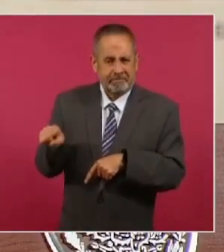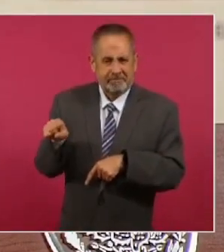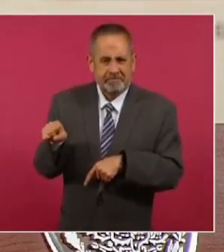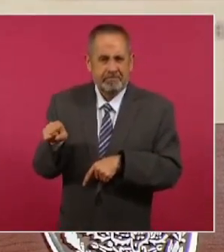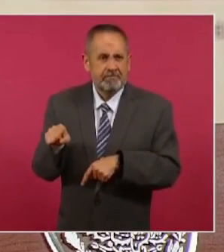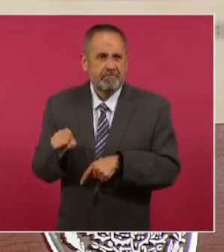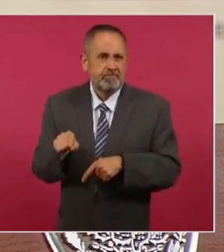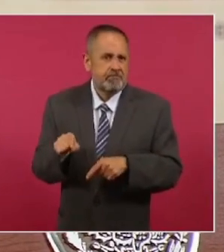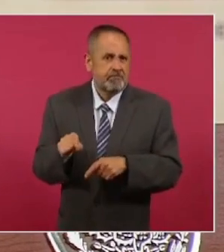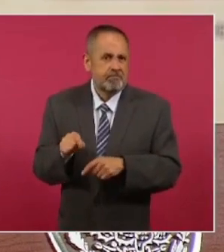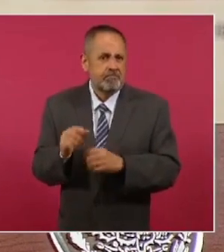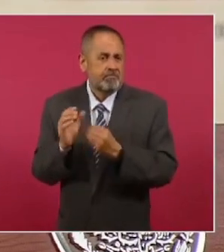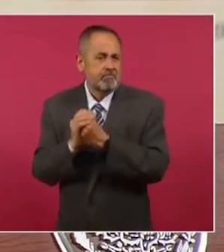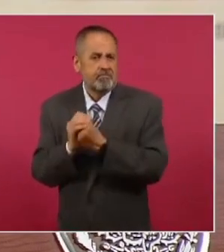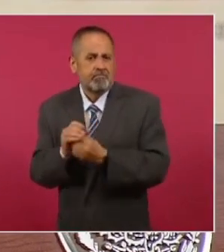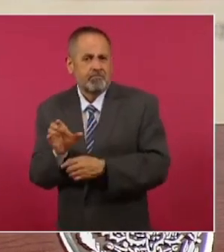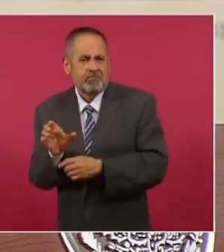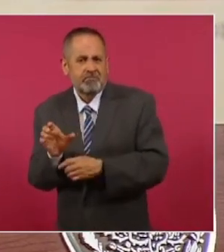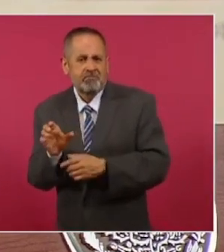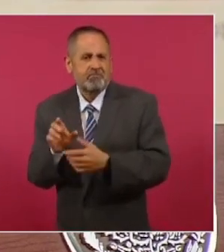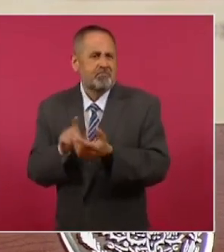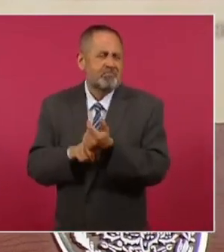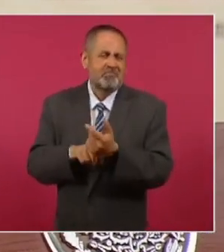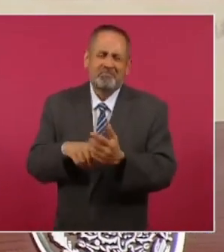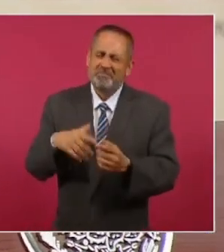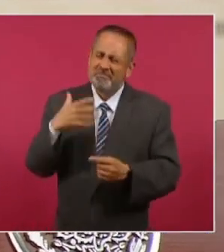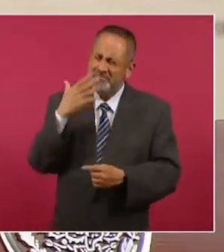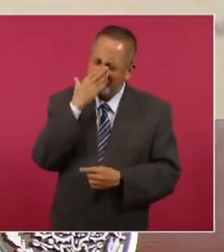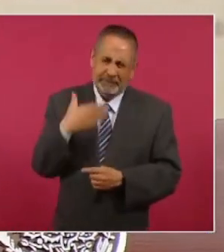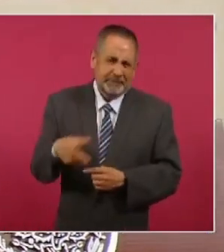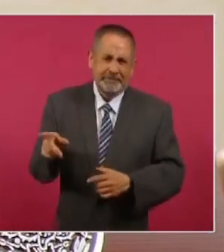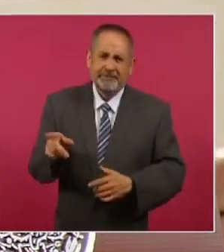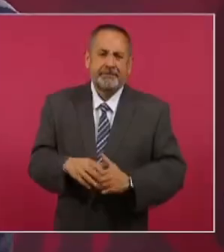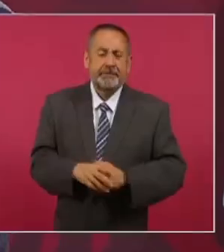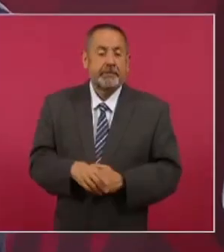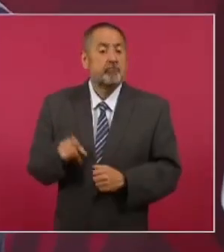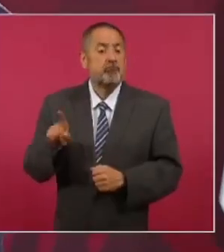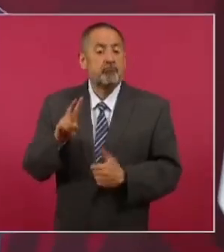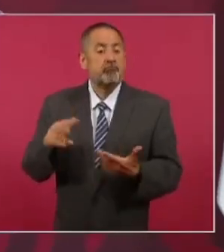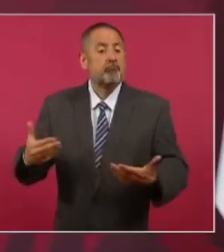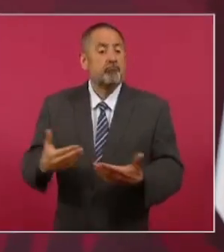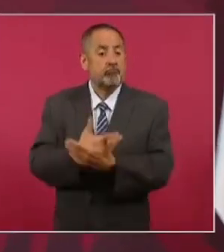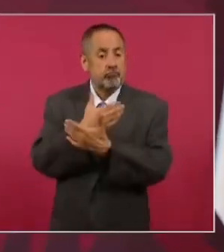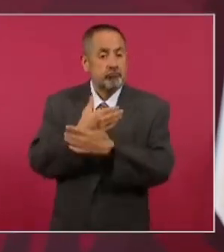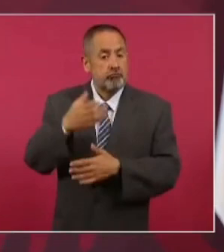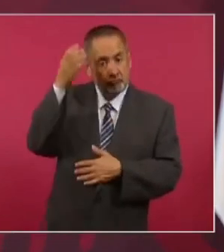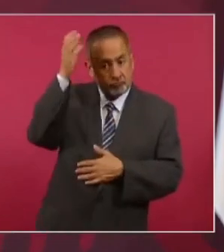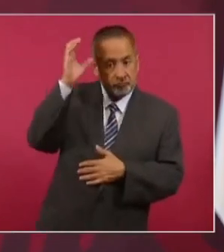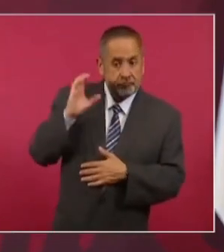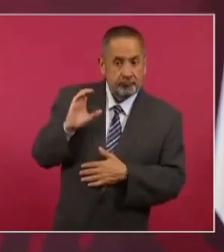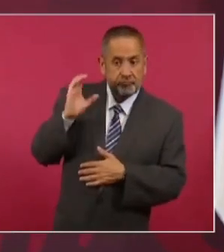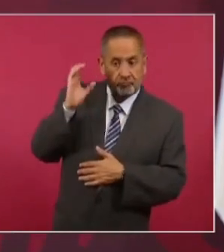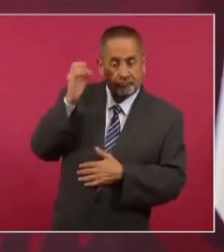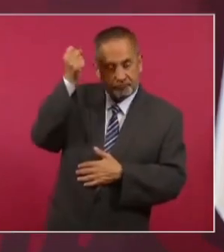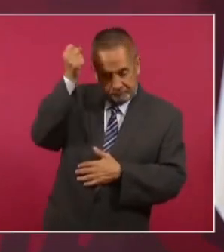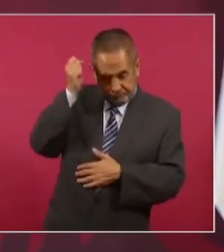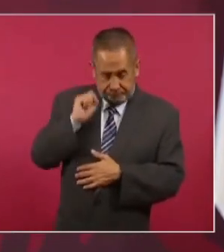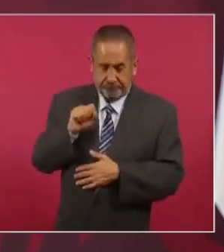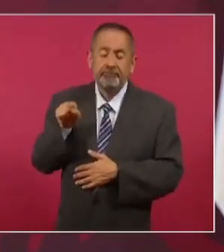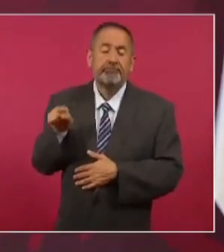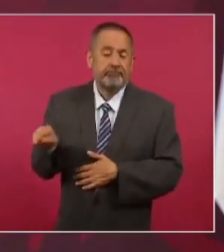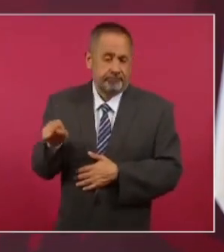él es de Culiacán Sinaloa